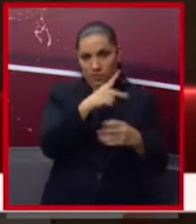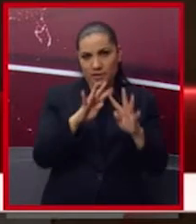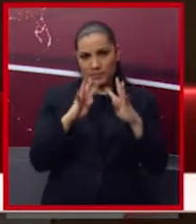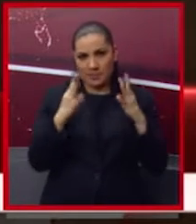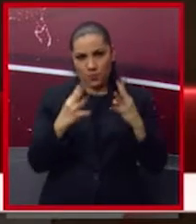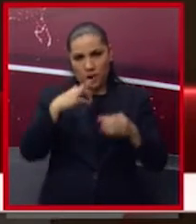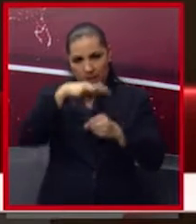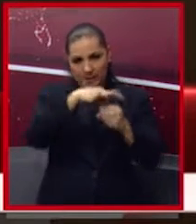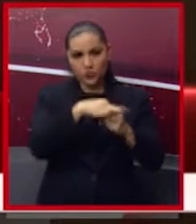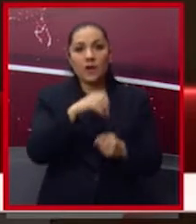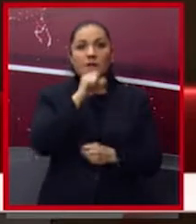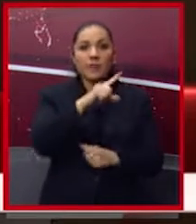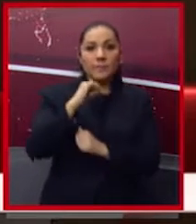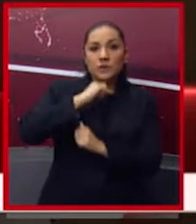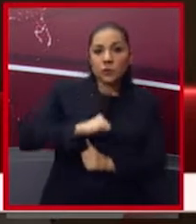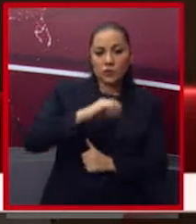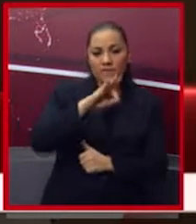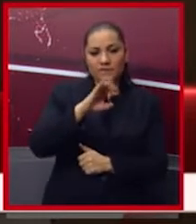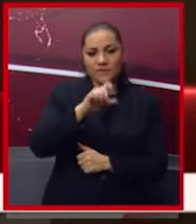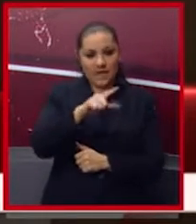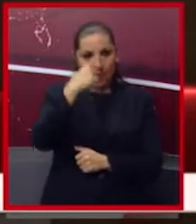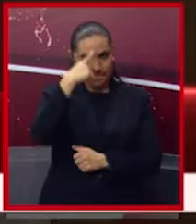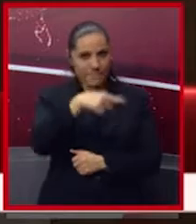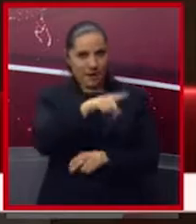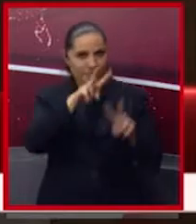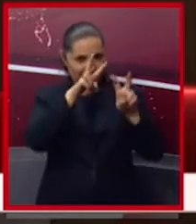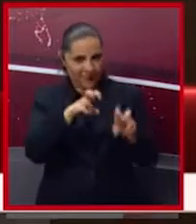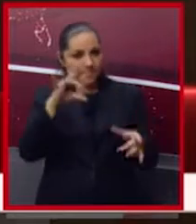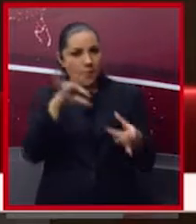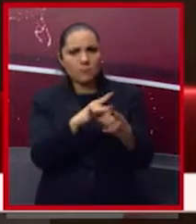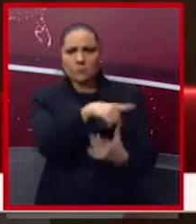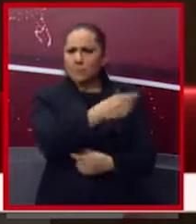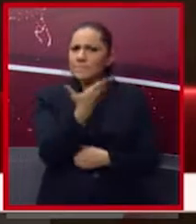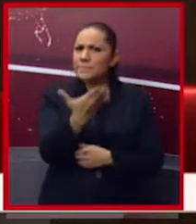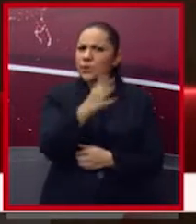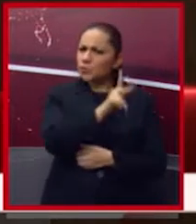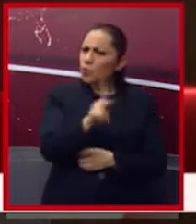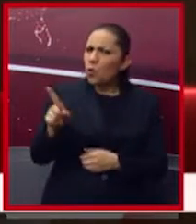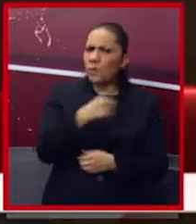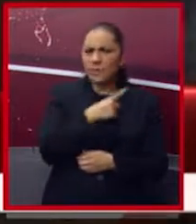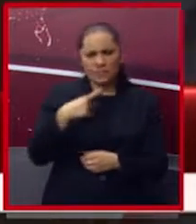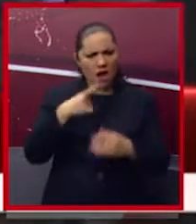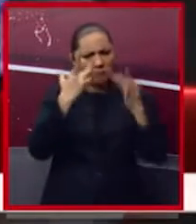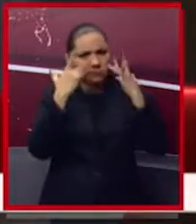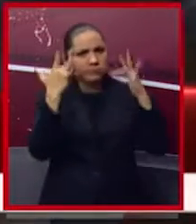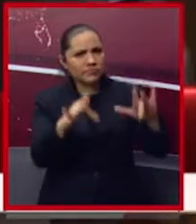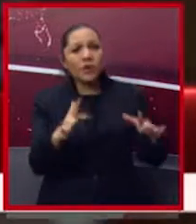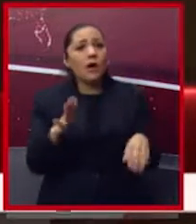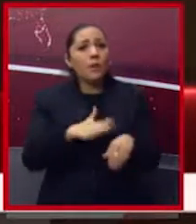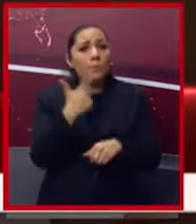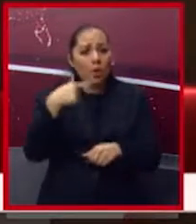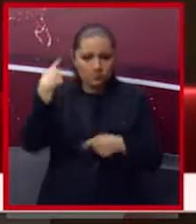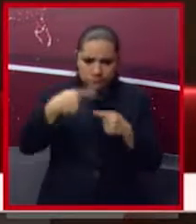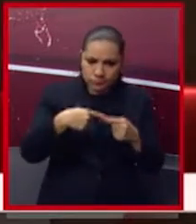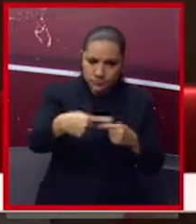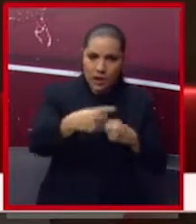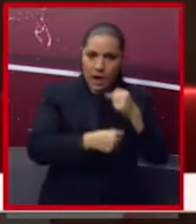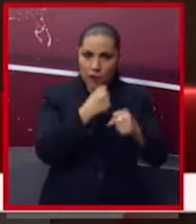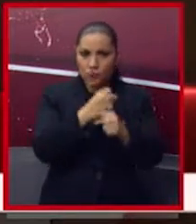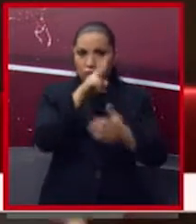de la Fiscalía Especializada en el tema, al considerar que se debe garantizar la equidad en los comicios del año